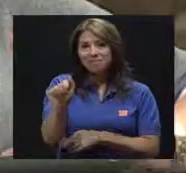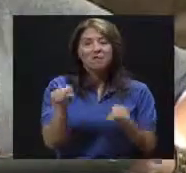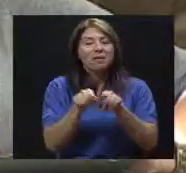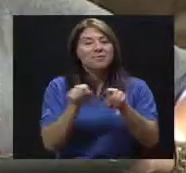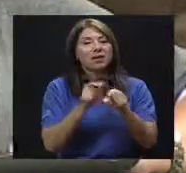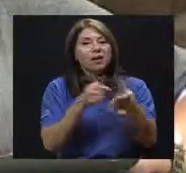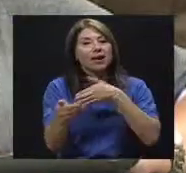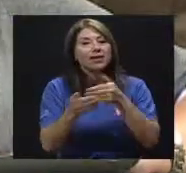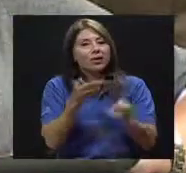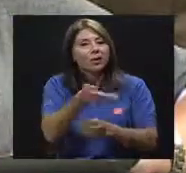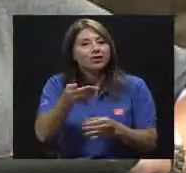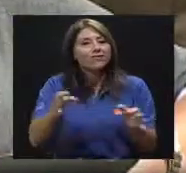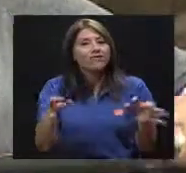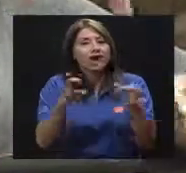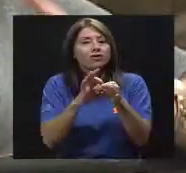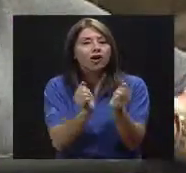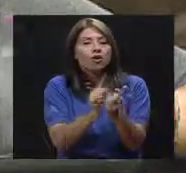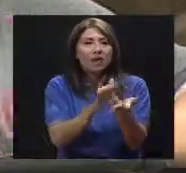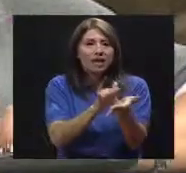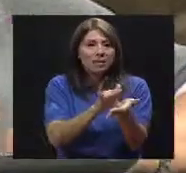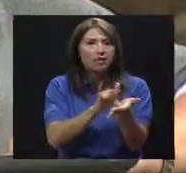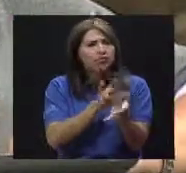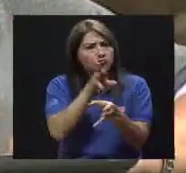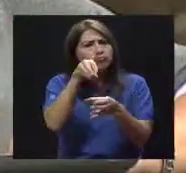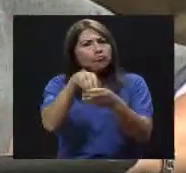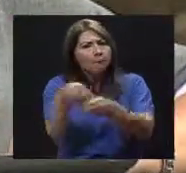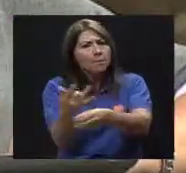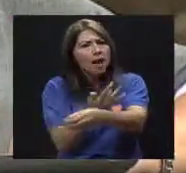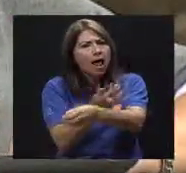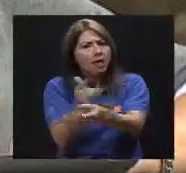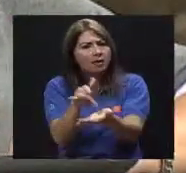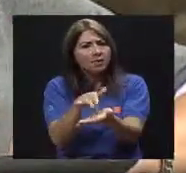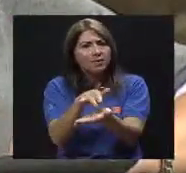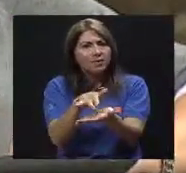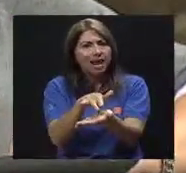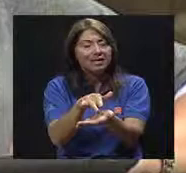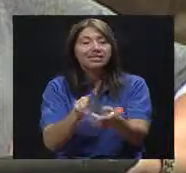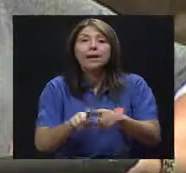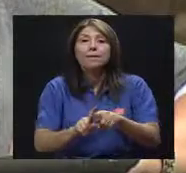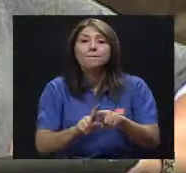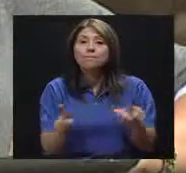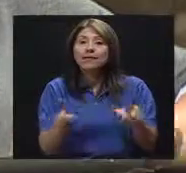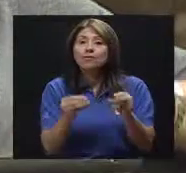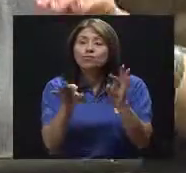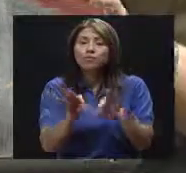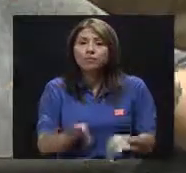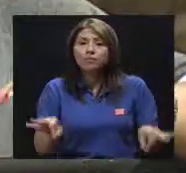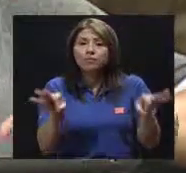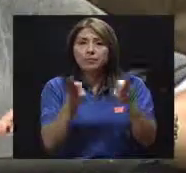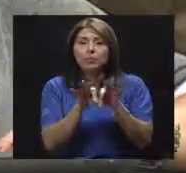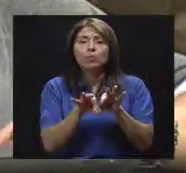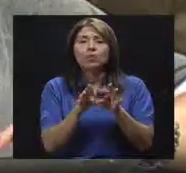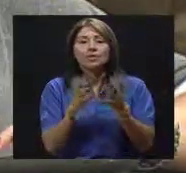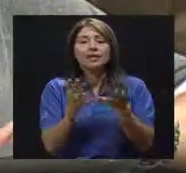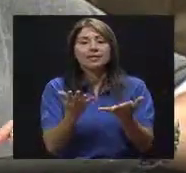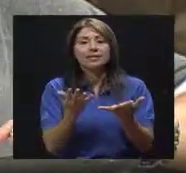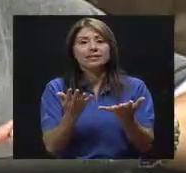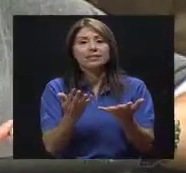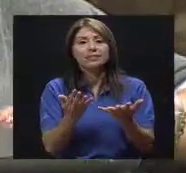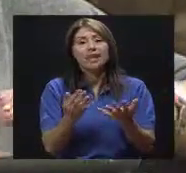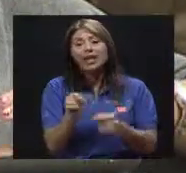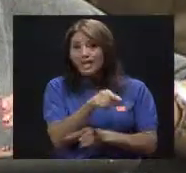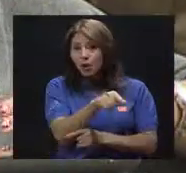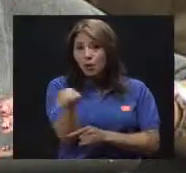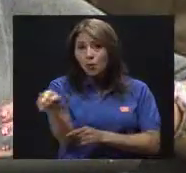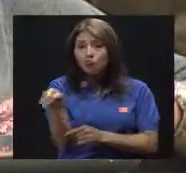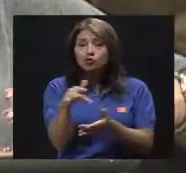cualquier cosa relacionada con medicamentos, incluyendo las plantas medicinales que hablábamos anteriormente. Pero sí es muy importante, digamos, en este caso específico,